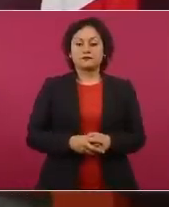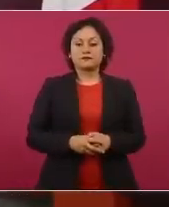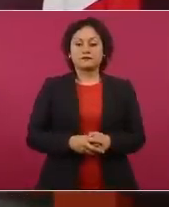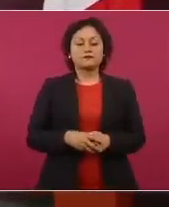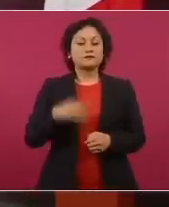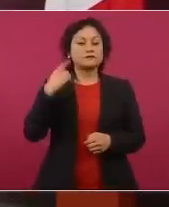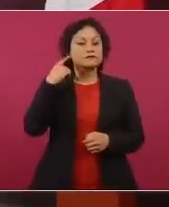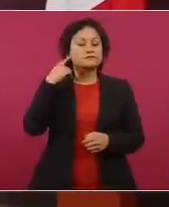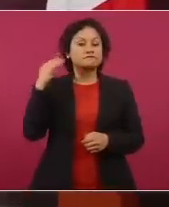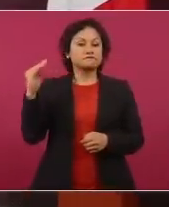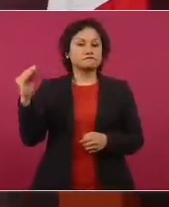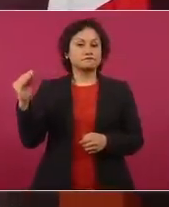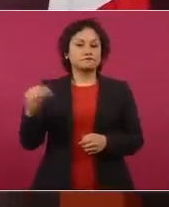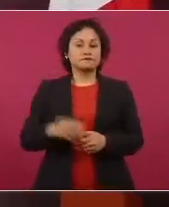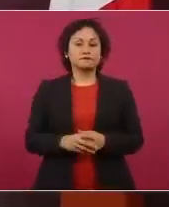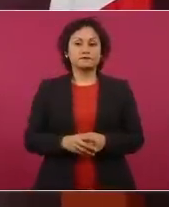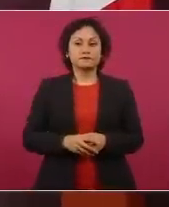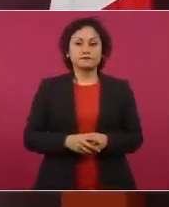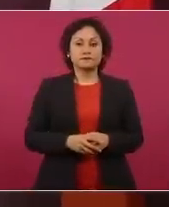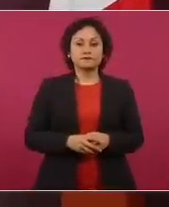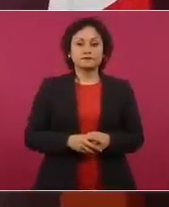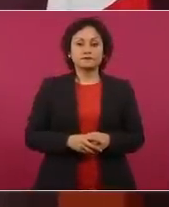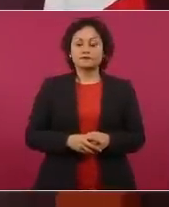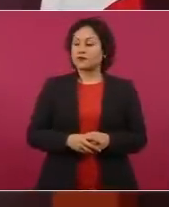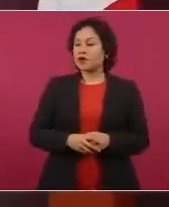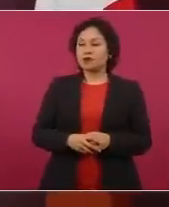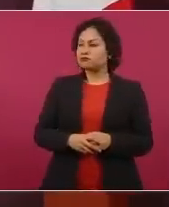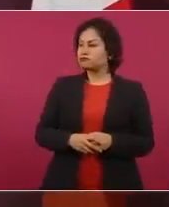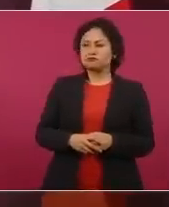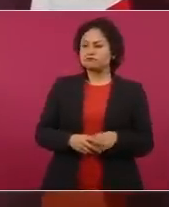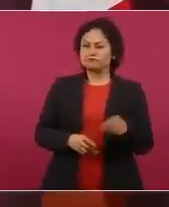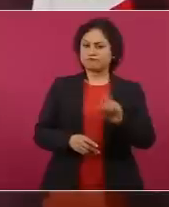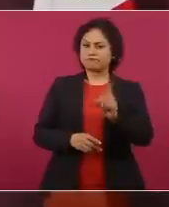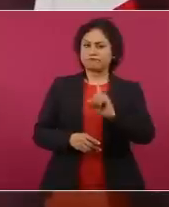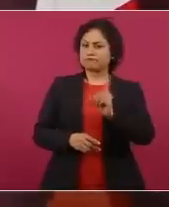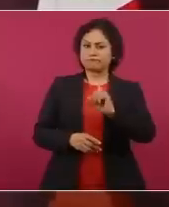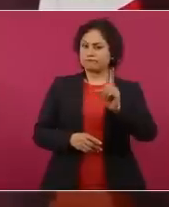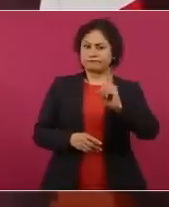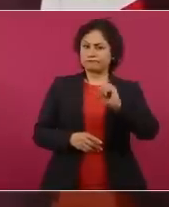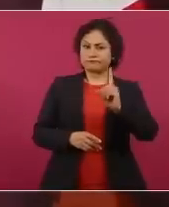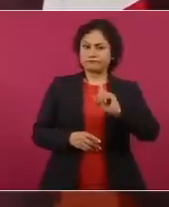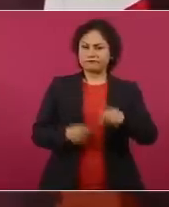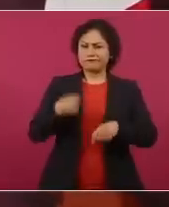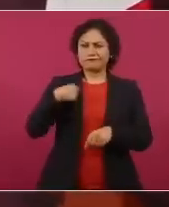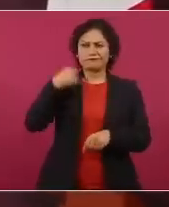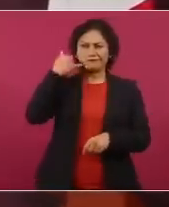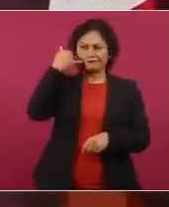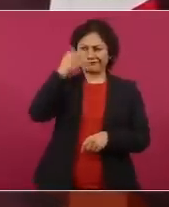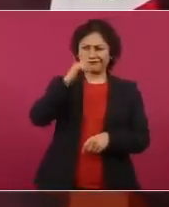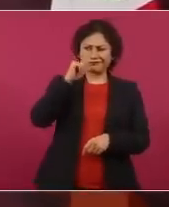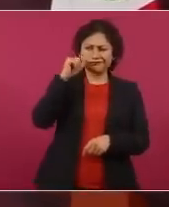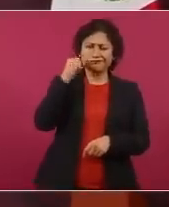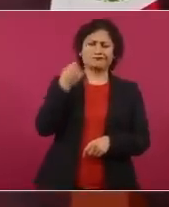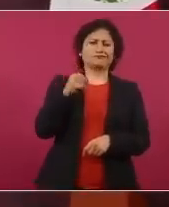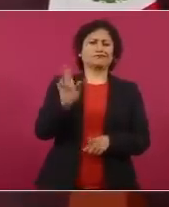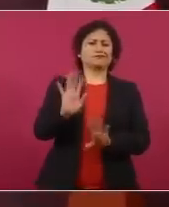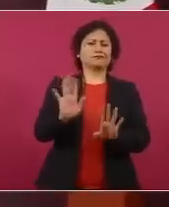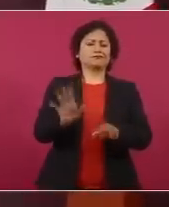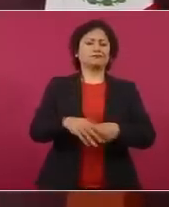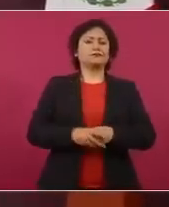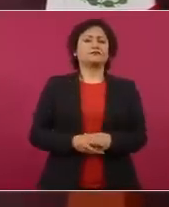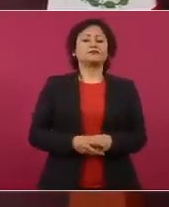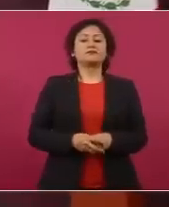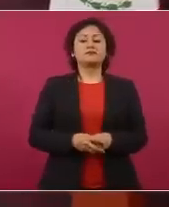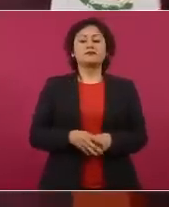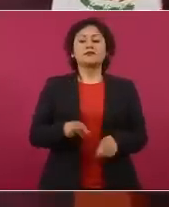¿Estuvo aquí Pablo Gómez el miércoles? No. No, no, no, no, sí, ni siquiera le hablé ayer, porque lo